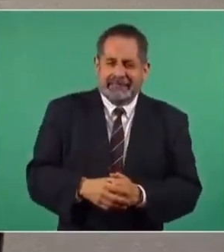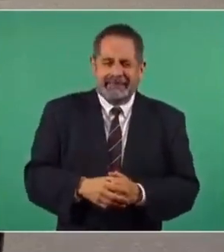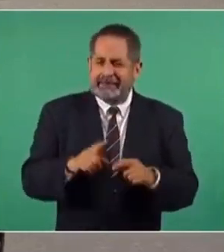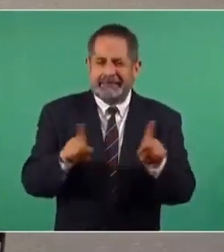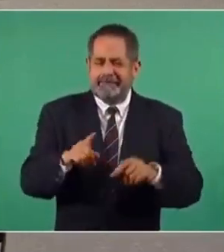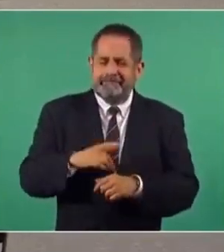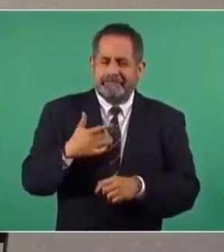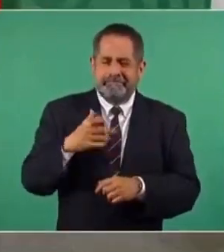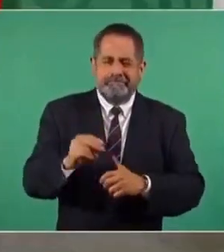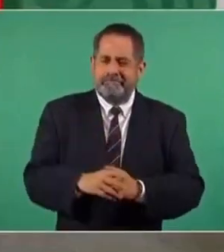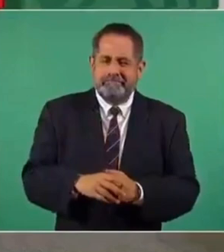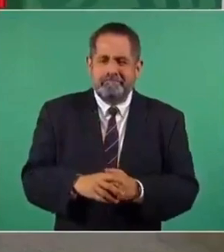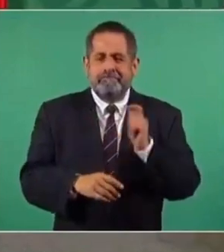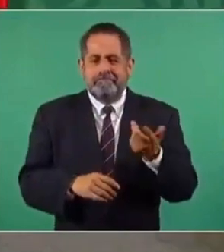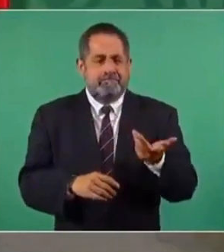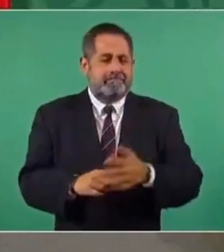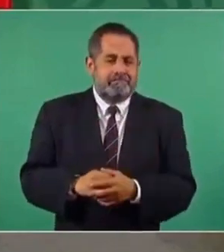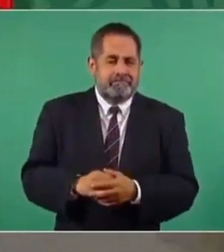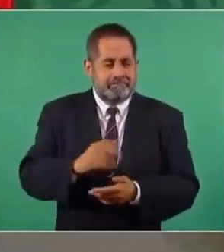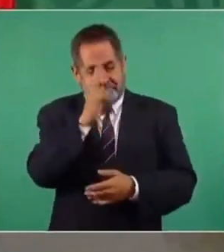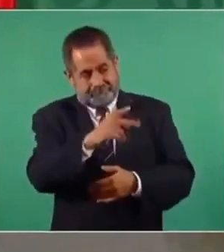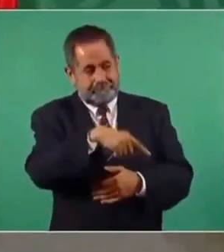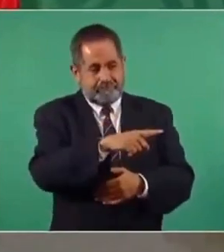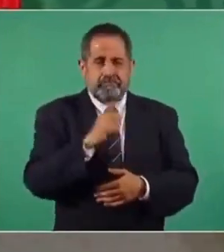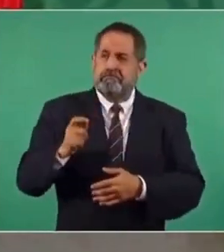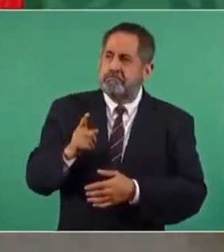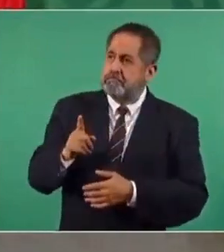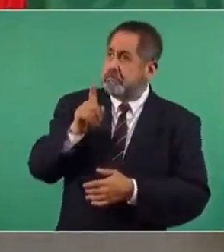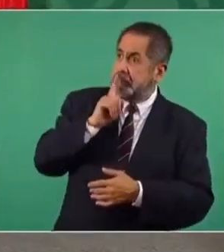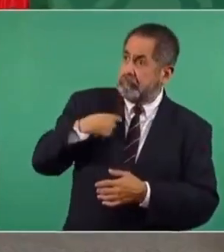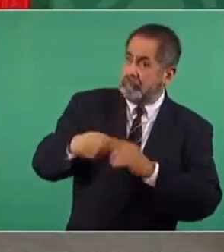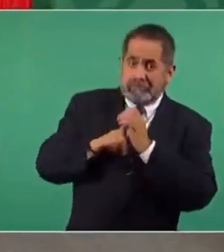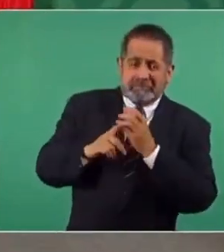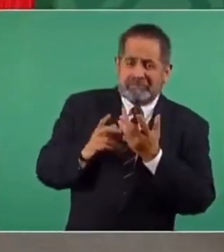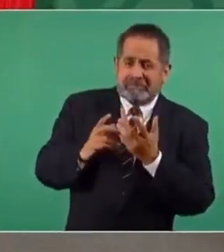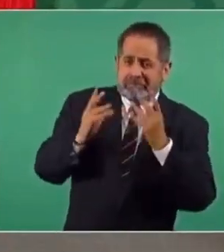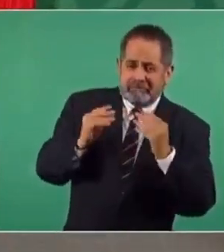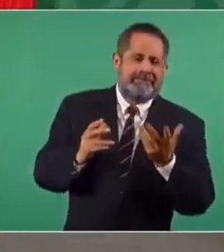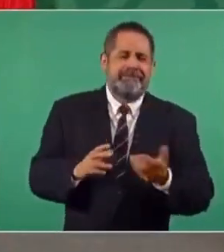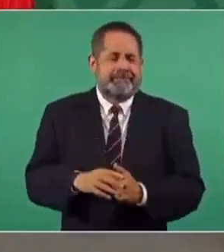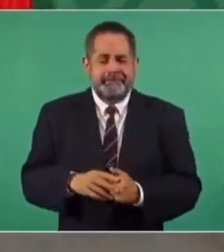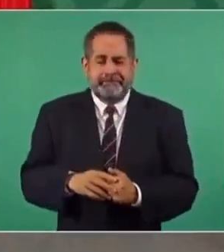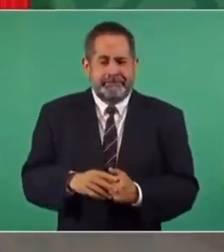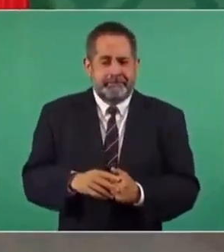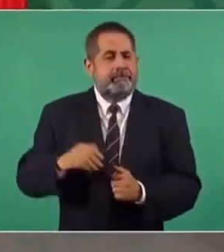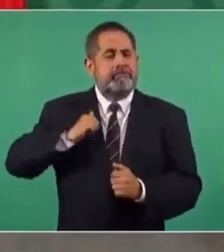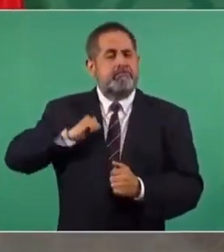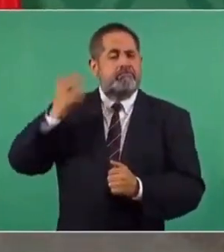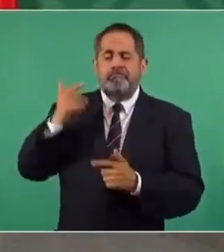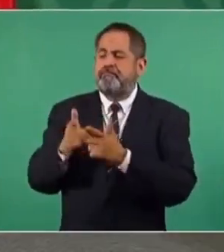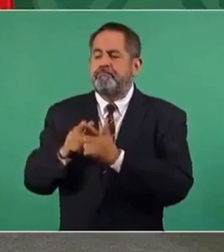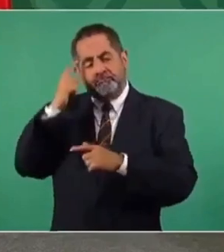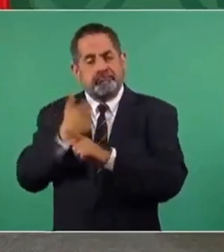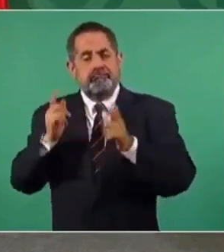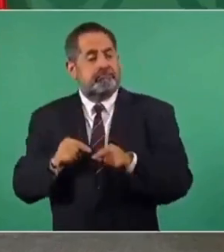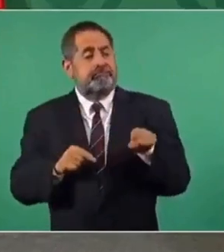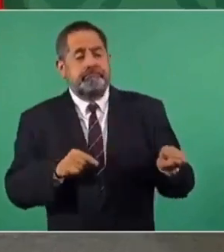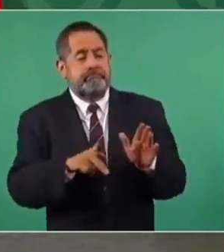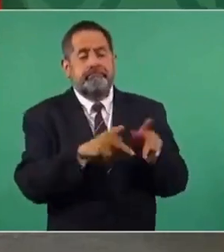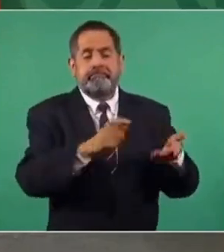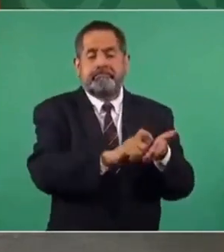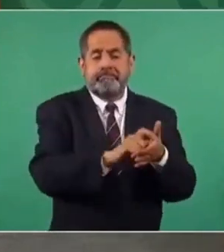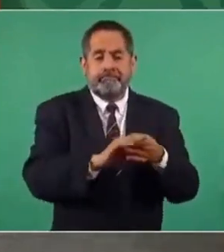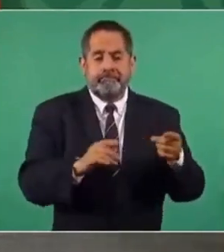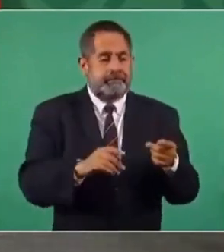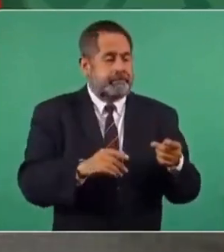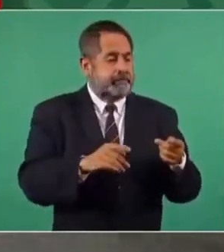otra cosa. Porque entonces sí, se podría pensar que censura, decían los liberales. La prensa